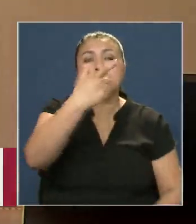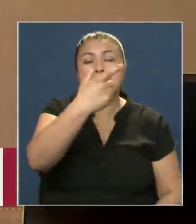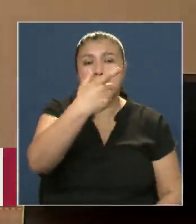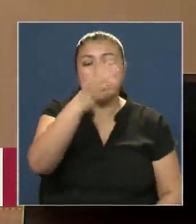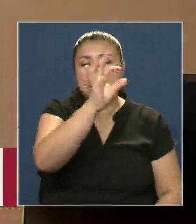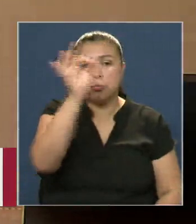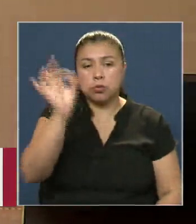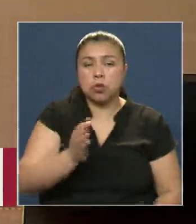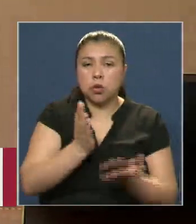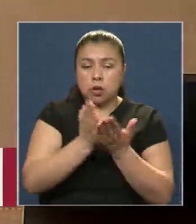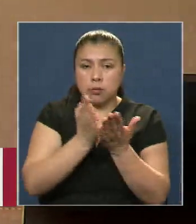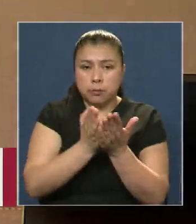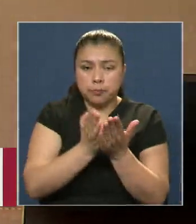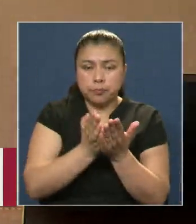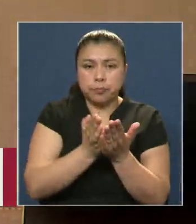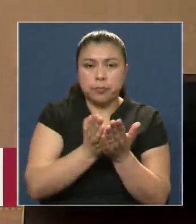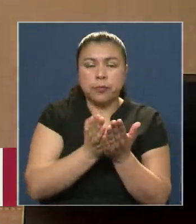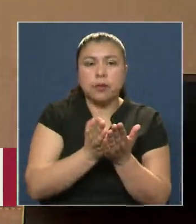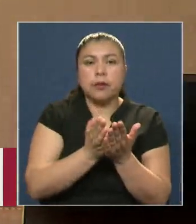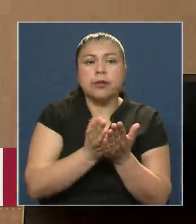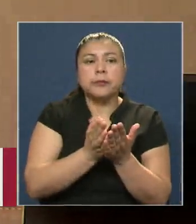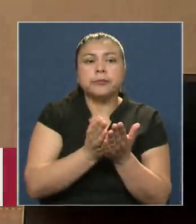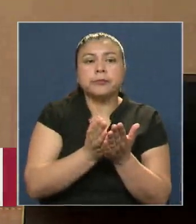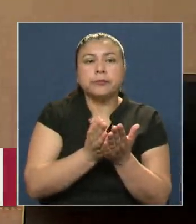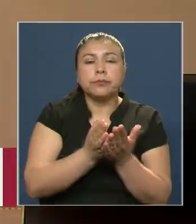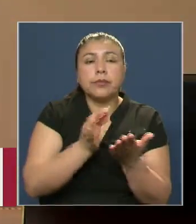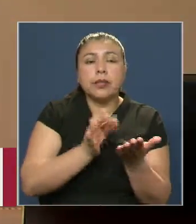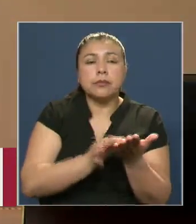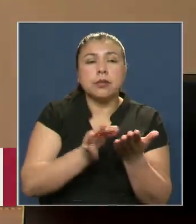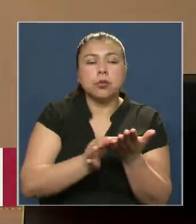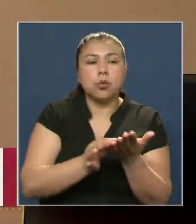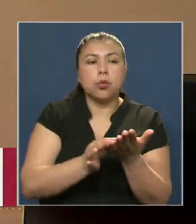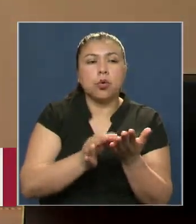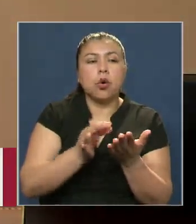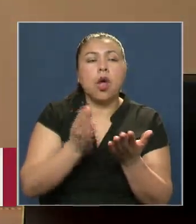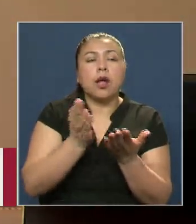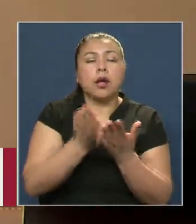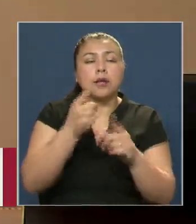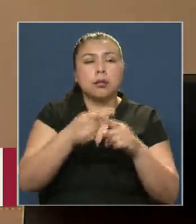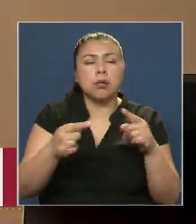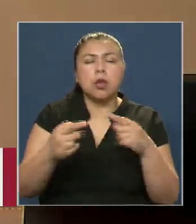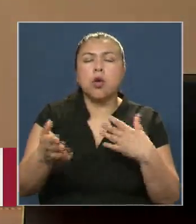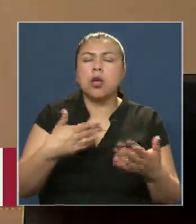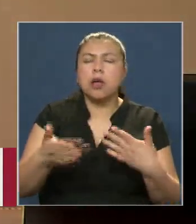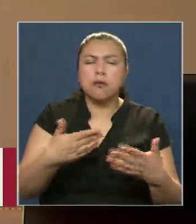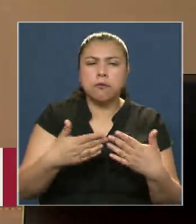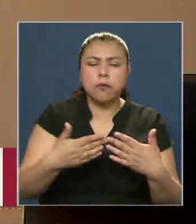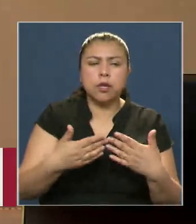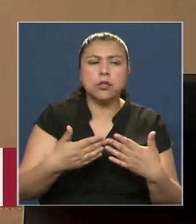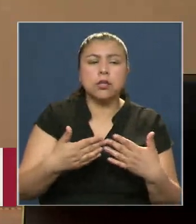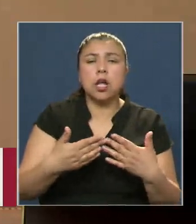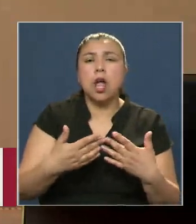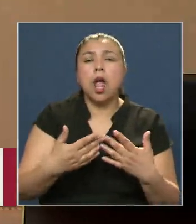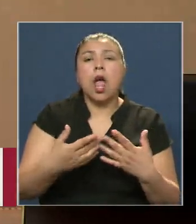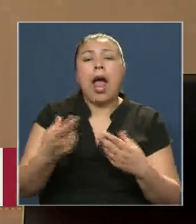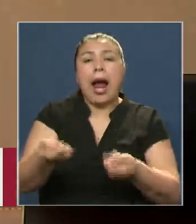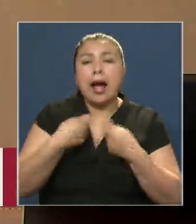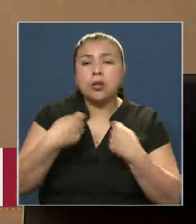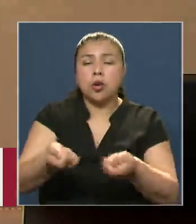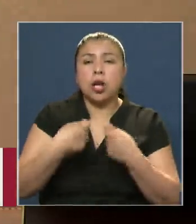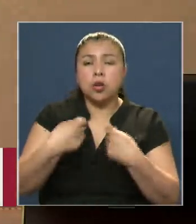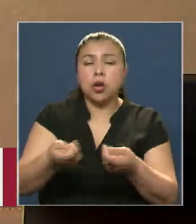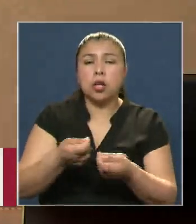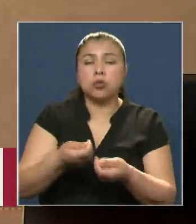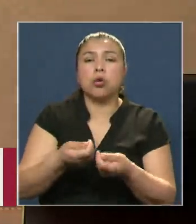personas, de los estudiantes. El seguro de salud de clase media para las enfermedades catastróficas que muchas veces dejan en la insolvencia absoluta a las